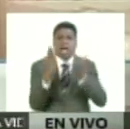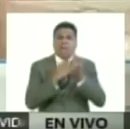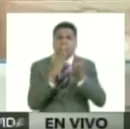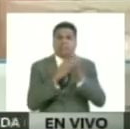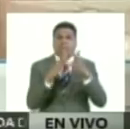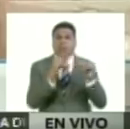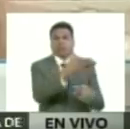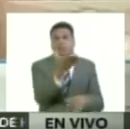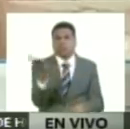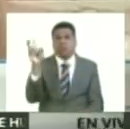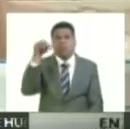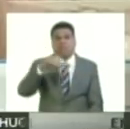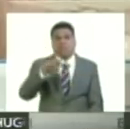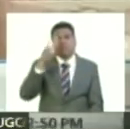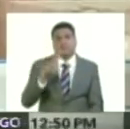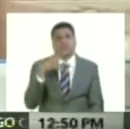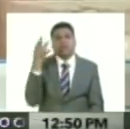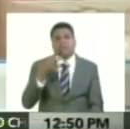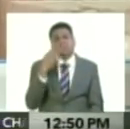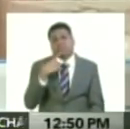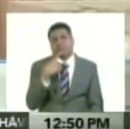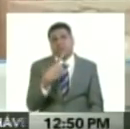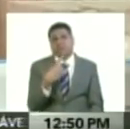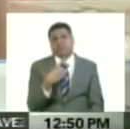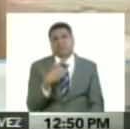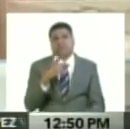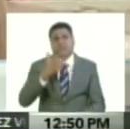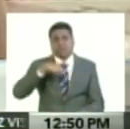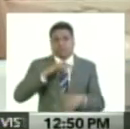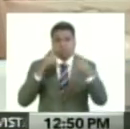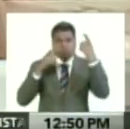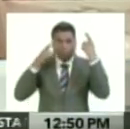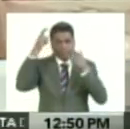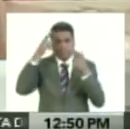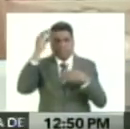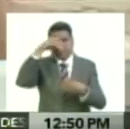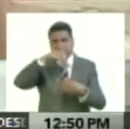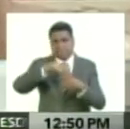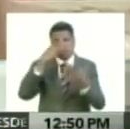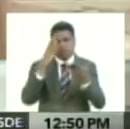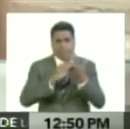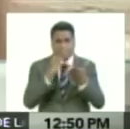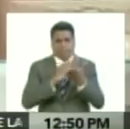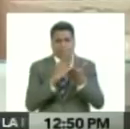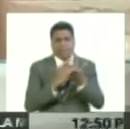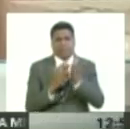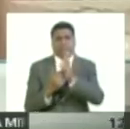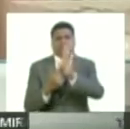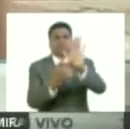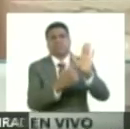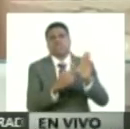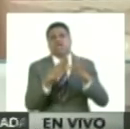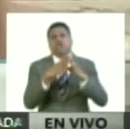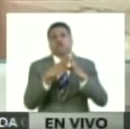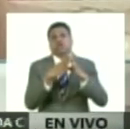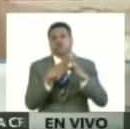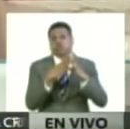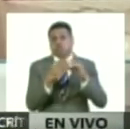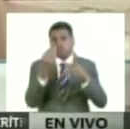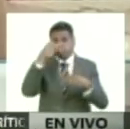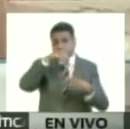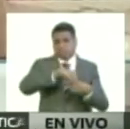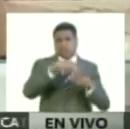Venezuela. Siempre lo decía nuestro comandante Chávez, dentro de la Constitución todo, fuera de la Constitución